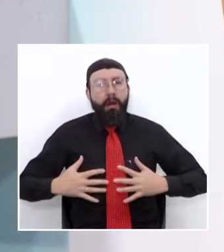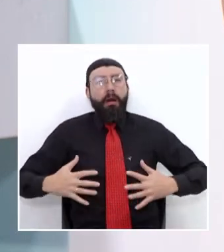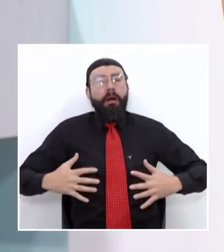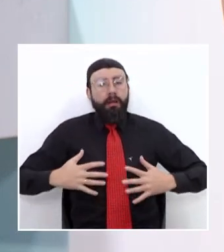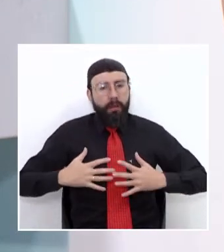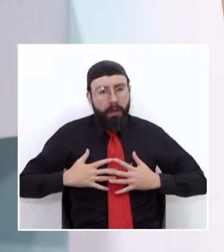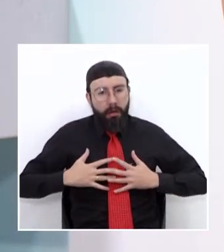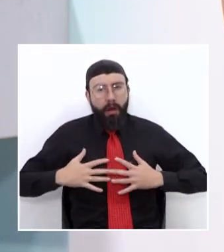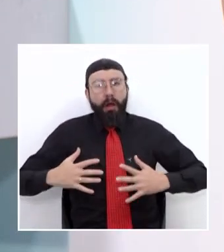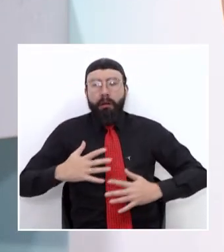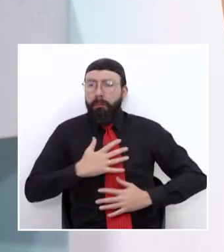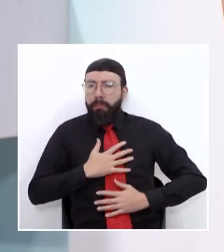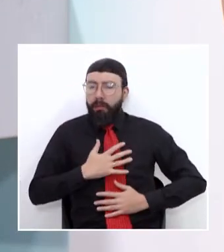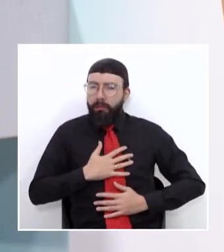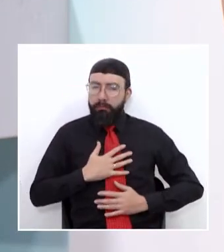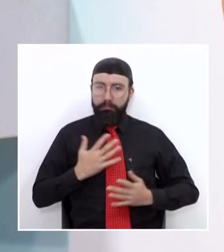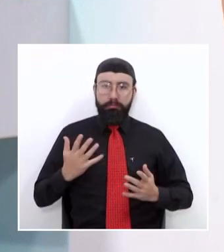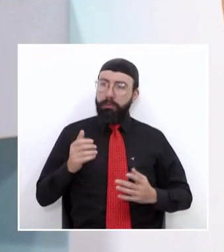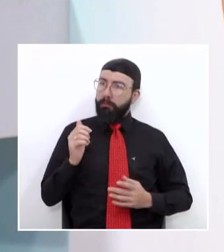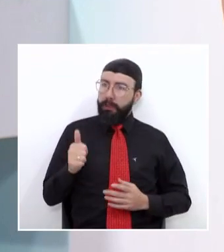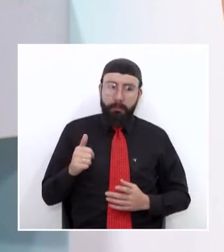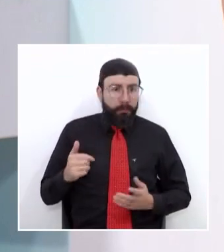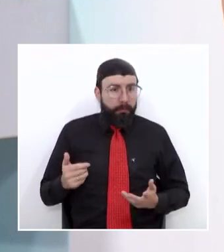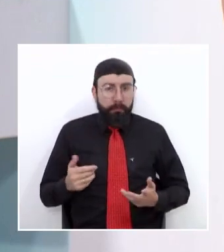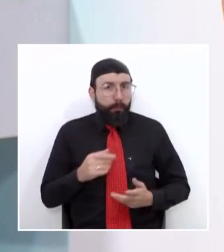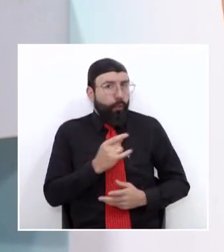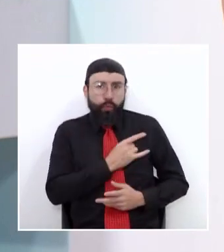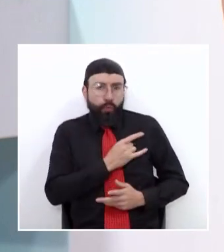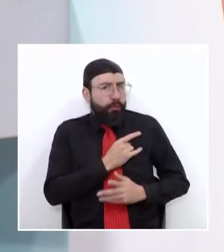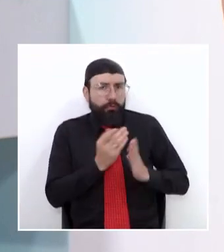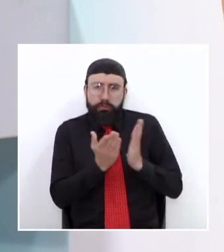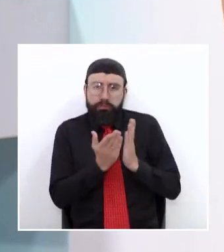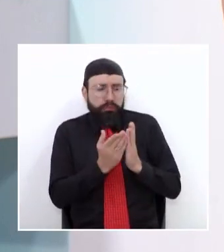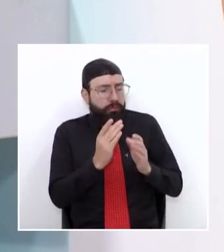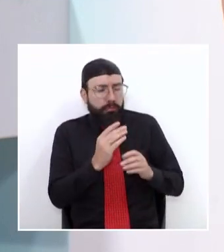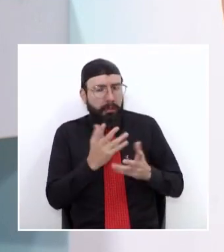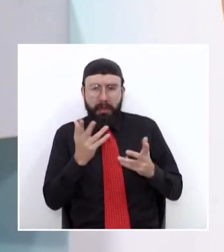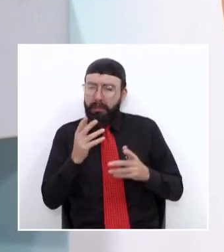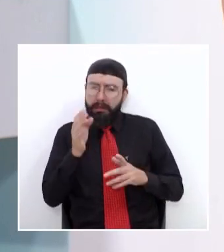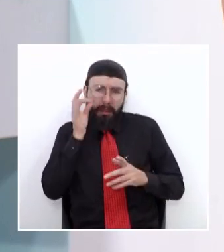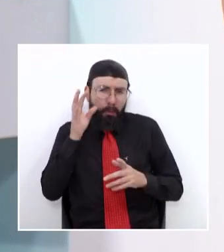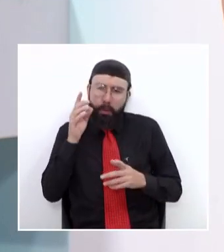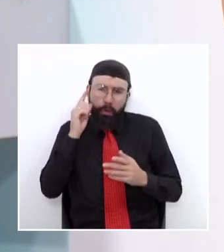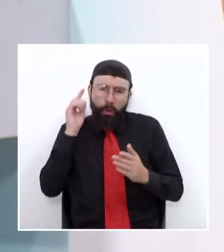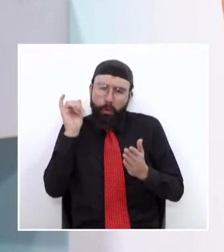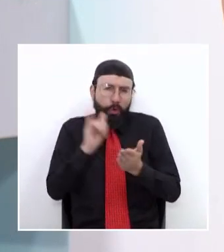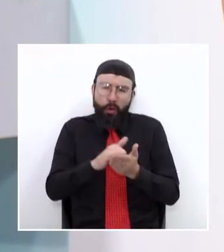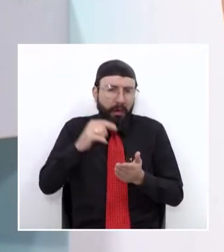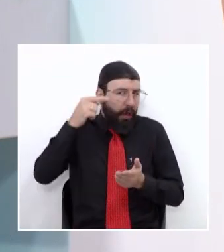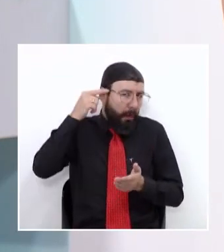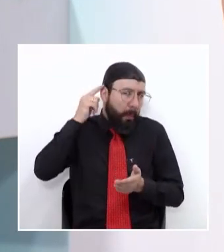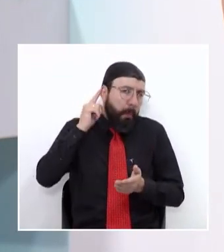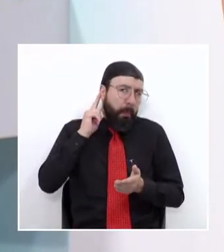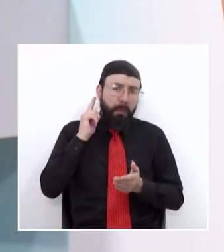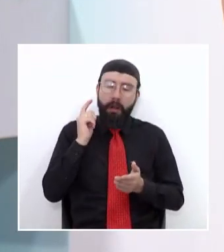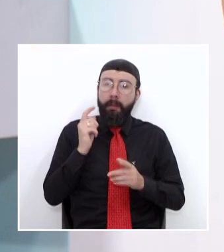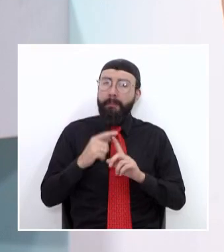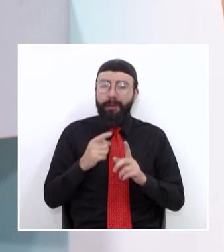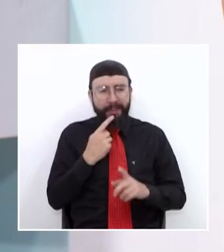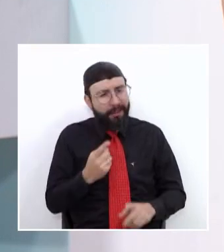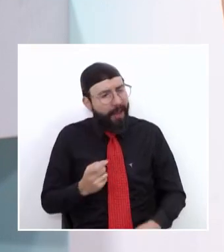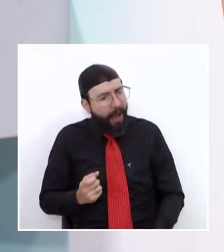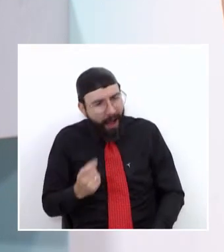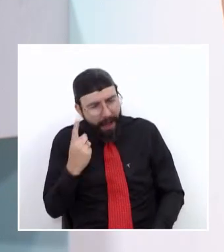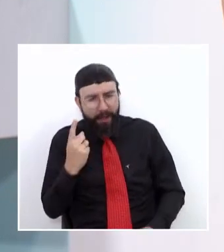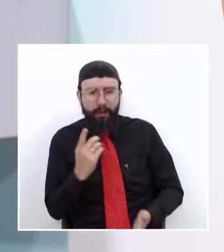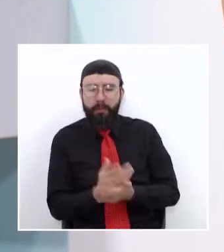su parte ortodoxa ella no maneja, de pronto hasta ni creerá en esto, ella decía, no, algo me está